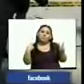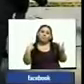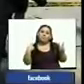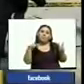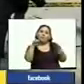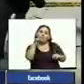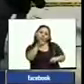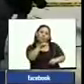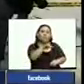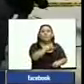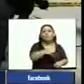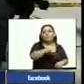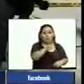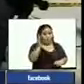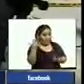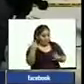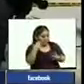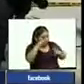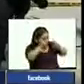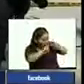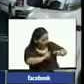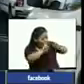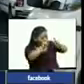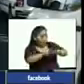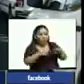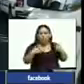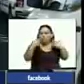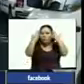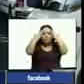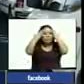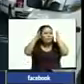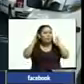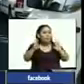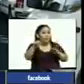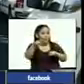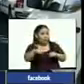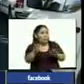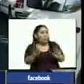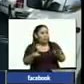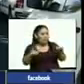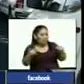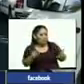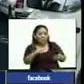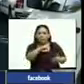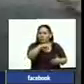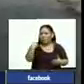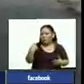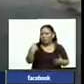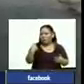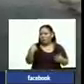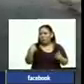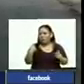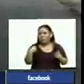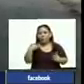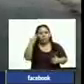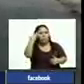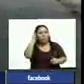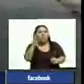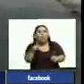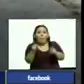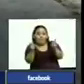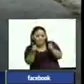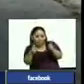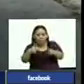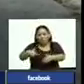una escena en investigación. Por lo tanto, todavía no se tiene la causa de muerte, ni tampoco el arma o